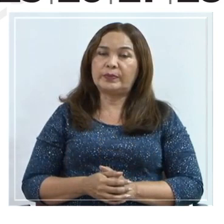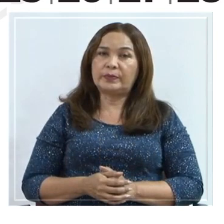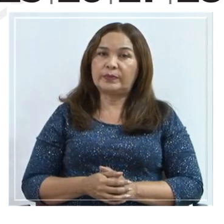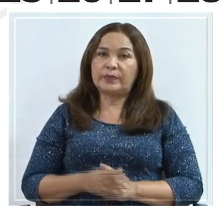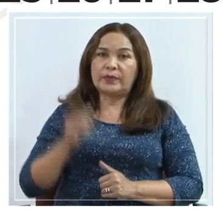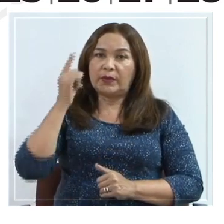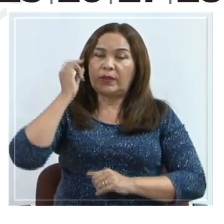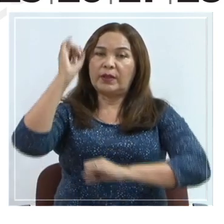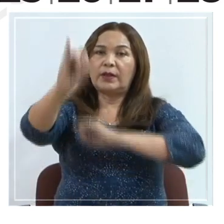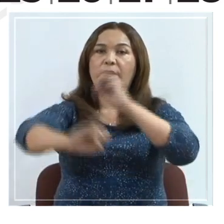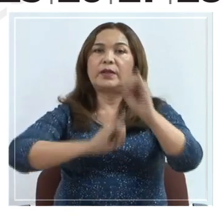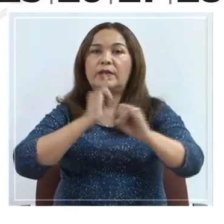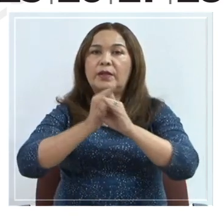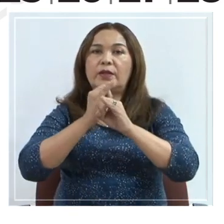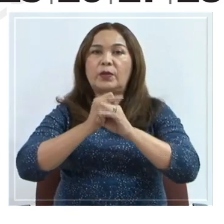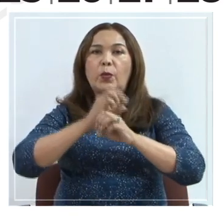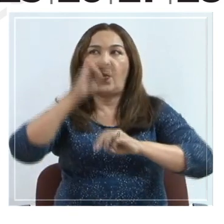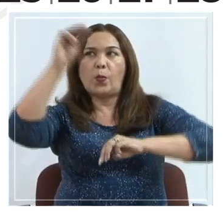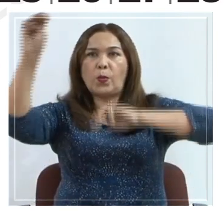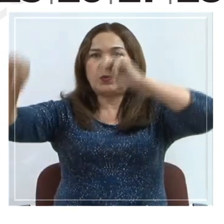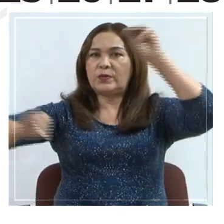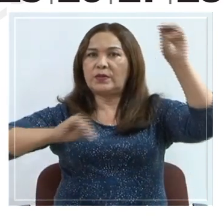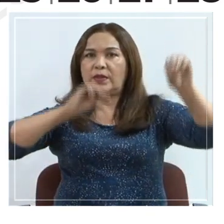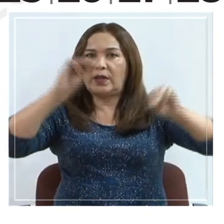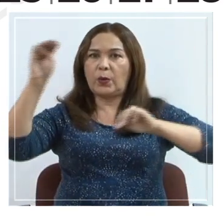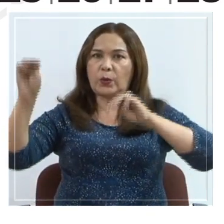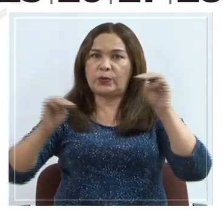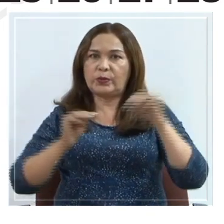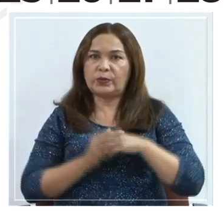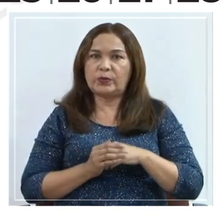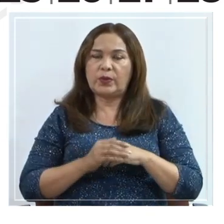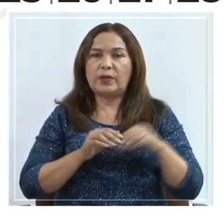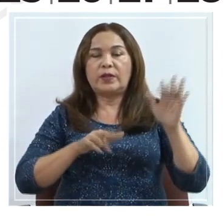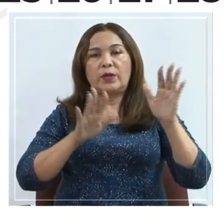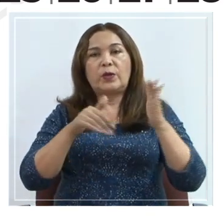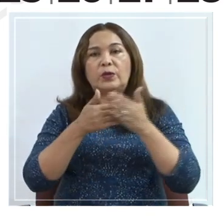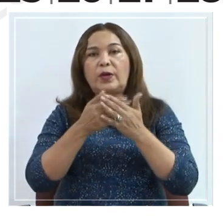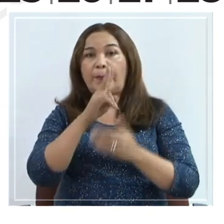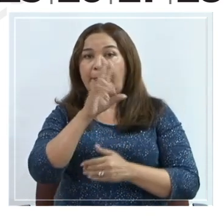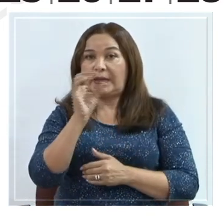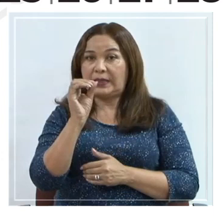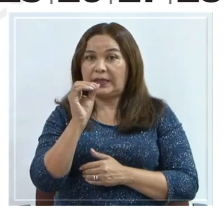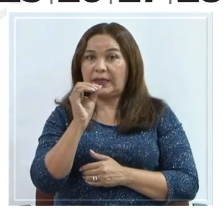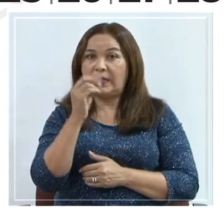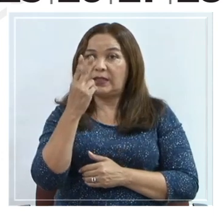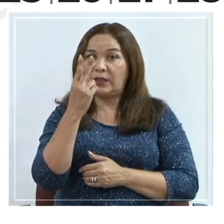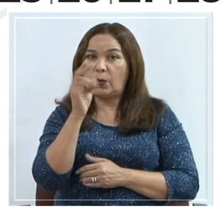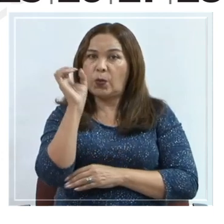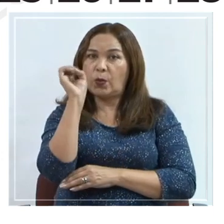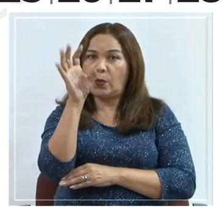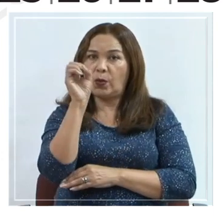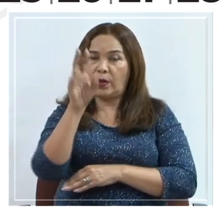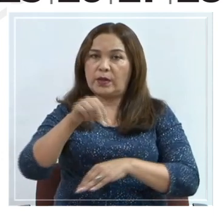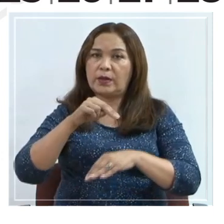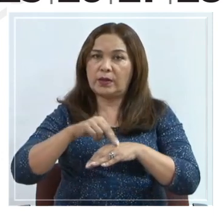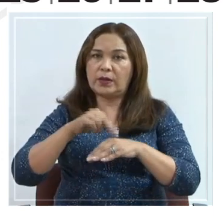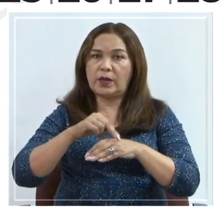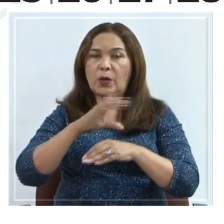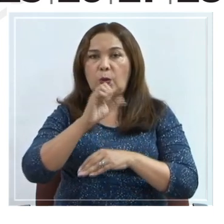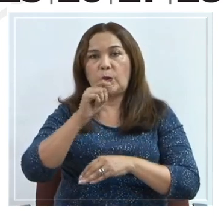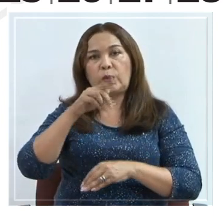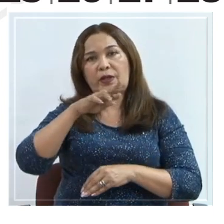día internacional de los museos del 18 al 20 segundo congreso nacional